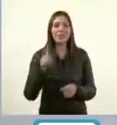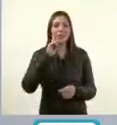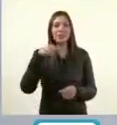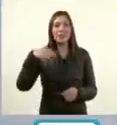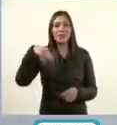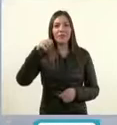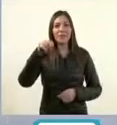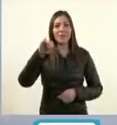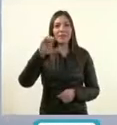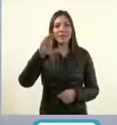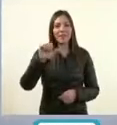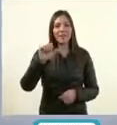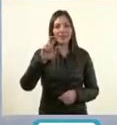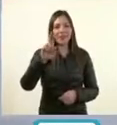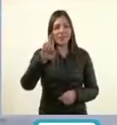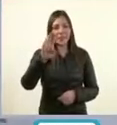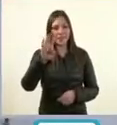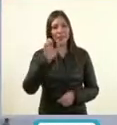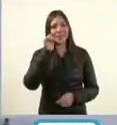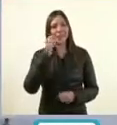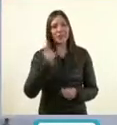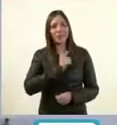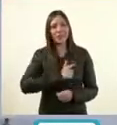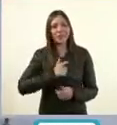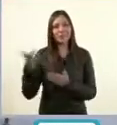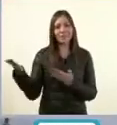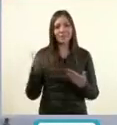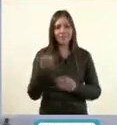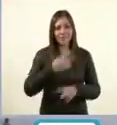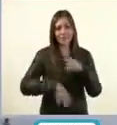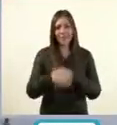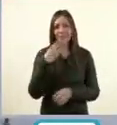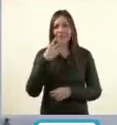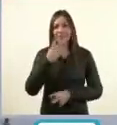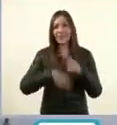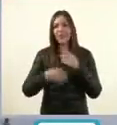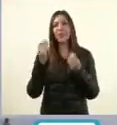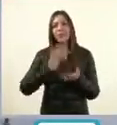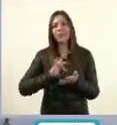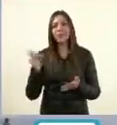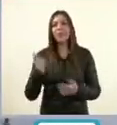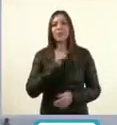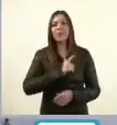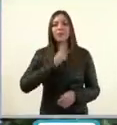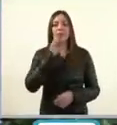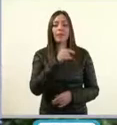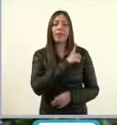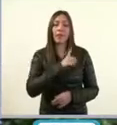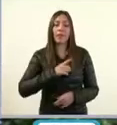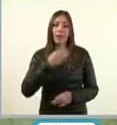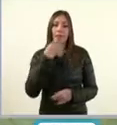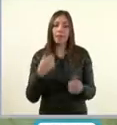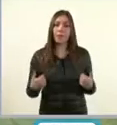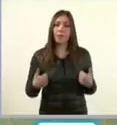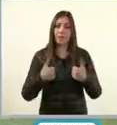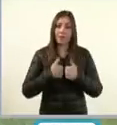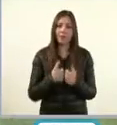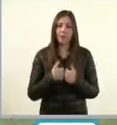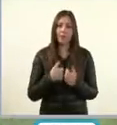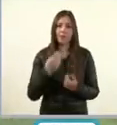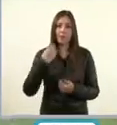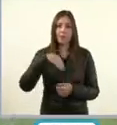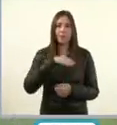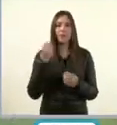Mónica Uribe, como siempre es un gusto recibirte. Hola, Pau, ¿cómo estás? Muy bien, ¿y tú? Gracias. Qué gusto verte. Qué bueno que vienes Gracias. muy abrigada, ¿eh? Sí. El frío sí,